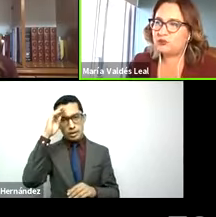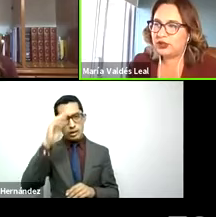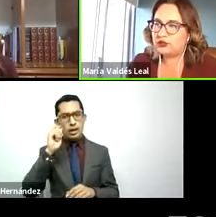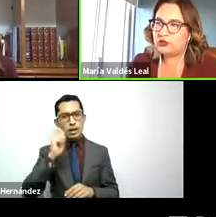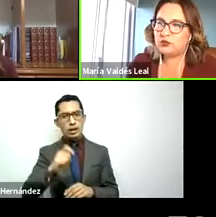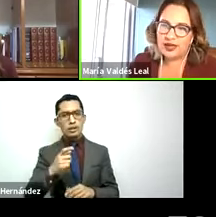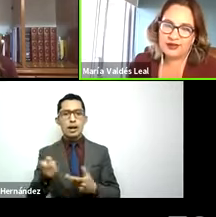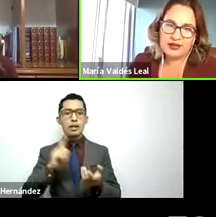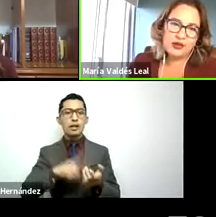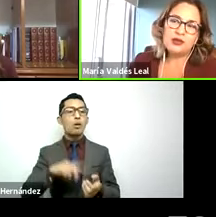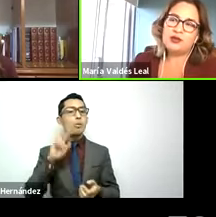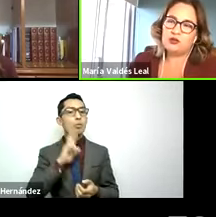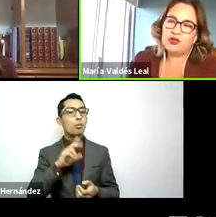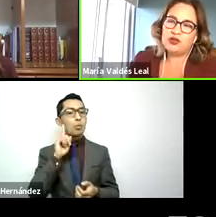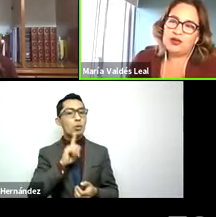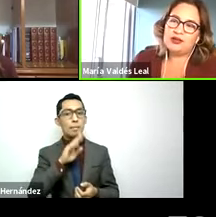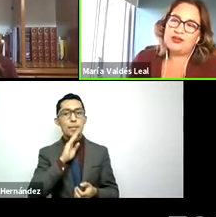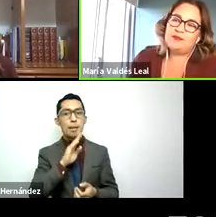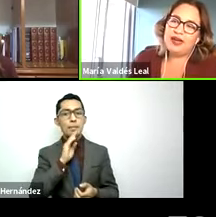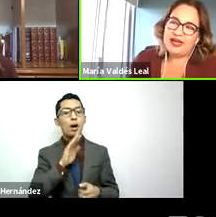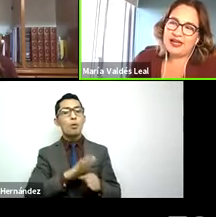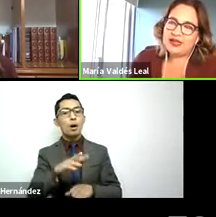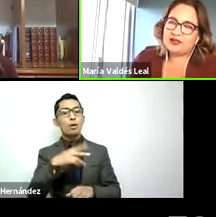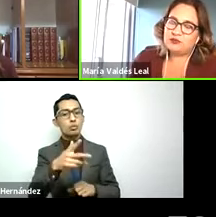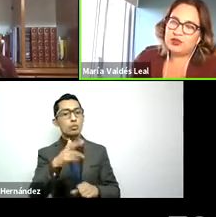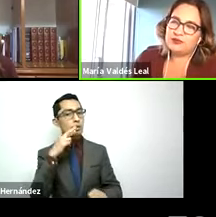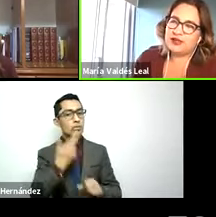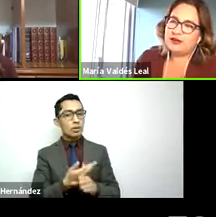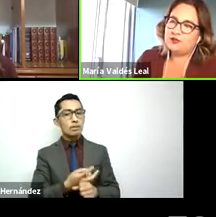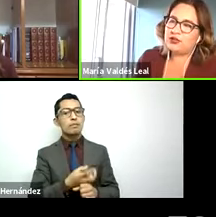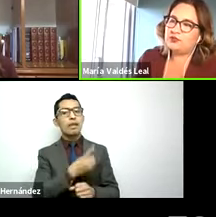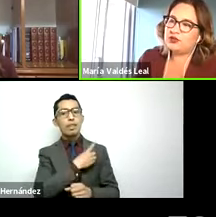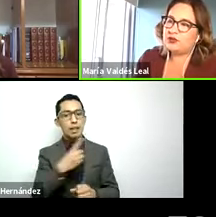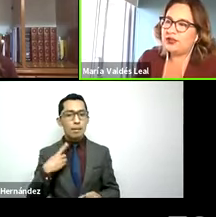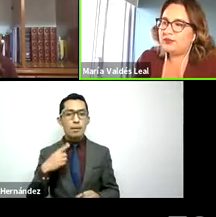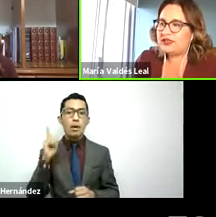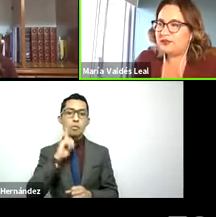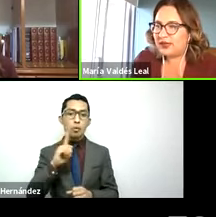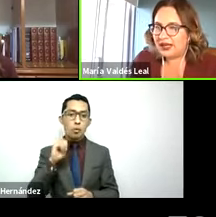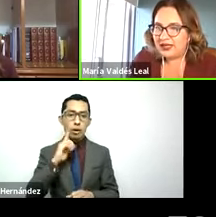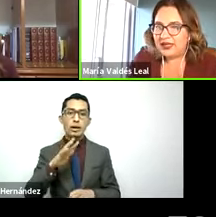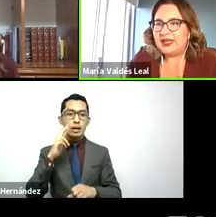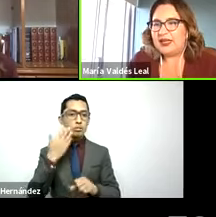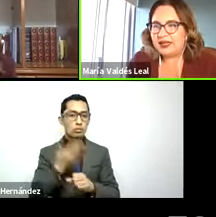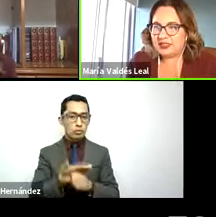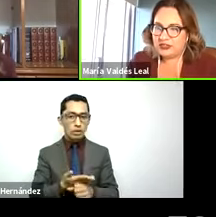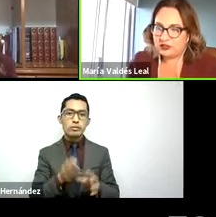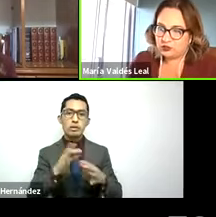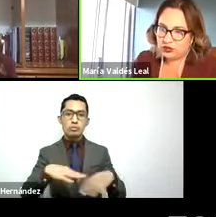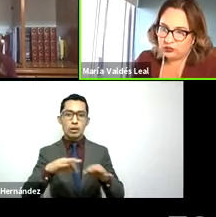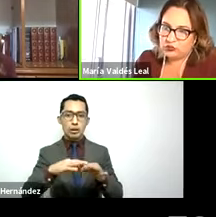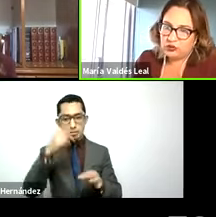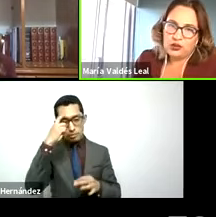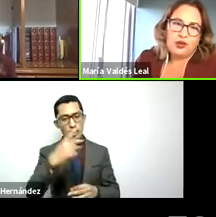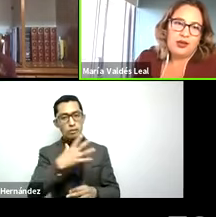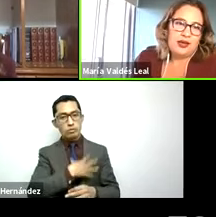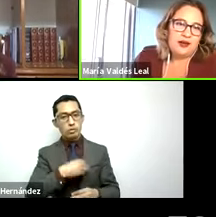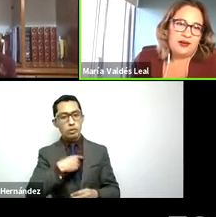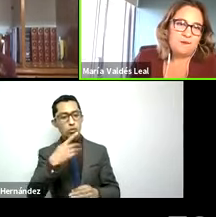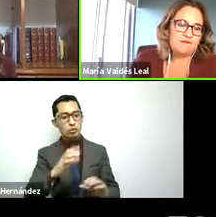social de las mujeres como madre, según el cual se espera que las mujeres lleven a cabo la responsabilidad principal en la crianza de sus